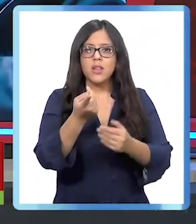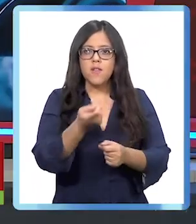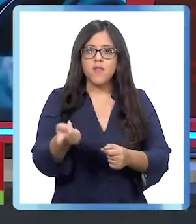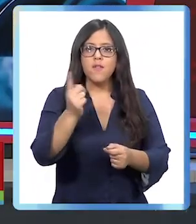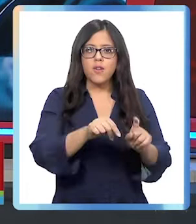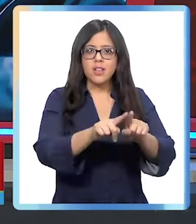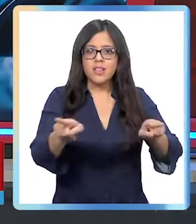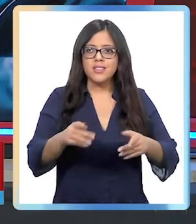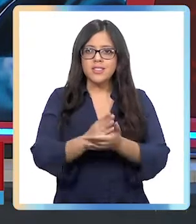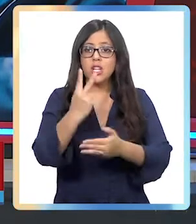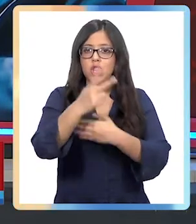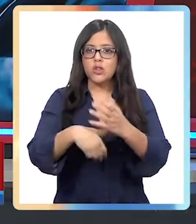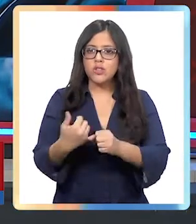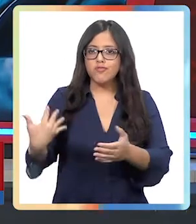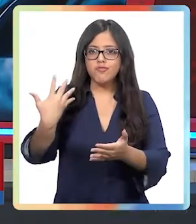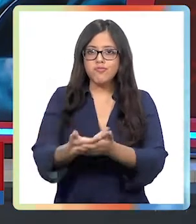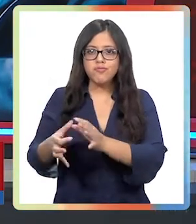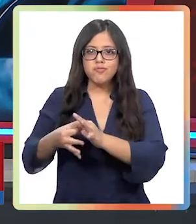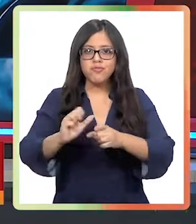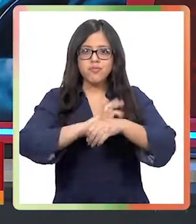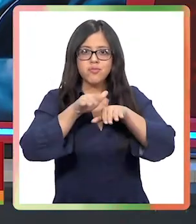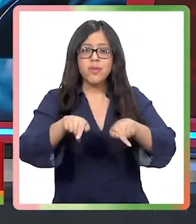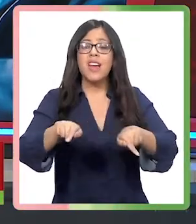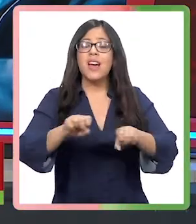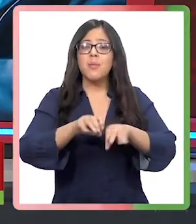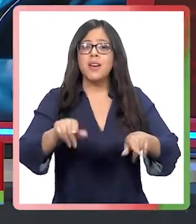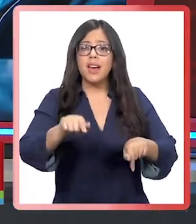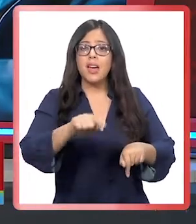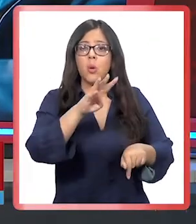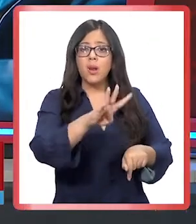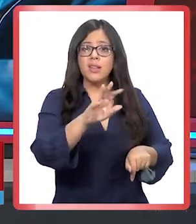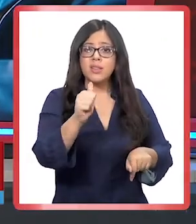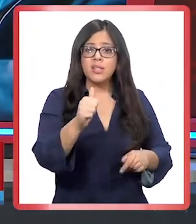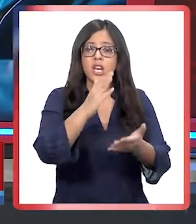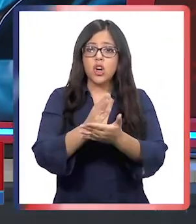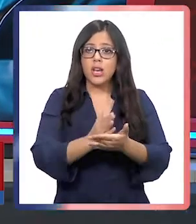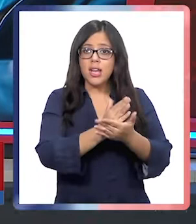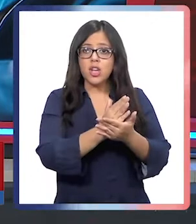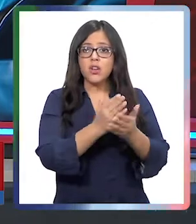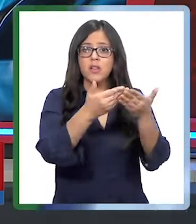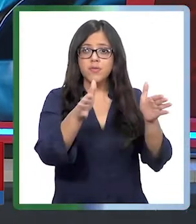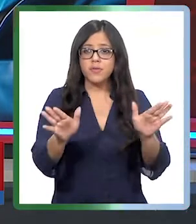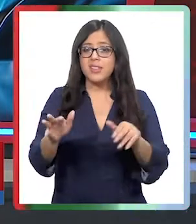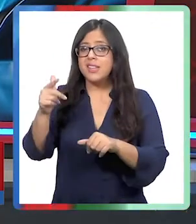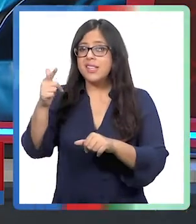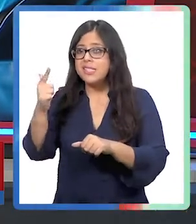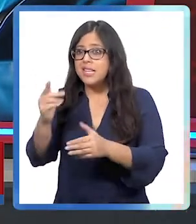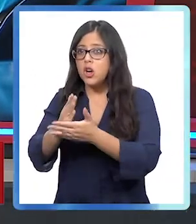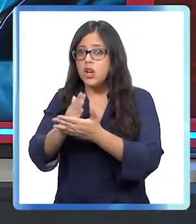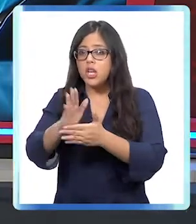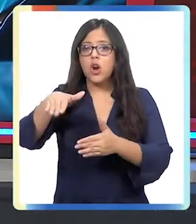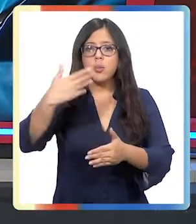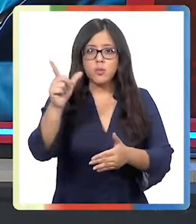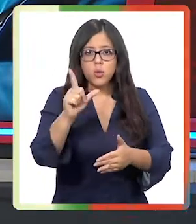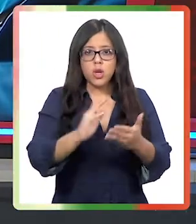de regreso en las salas después de dos años de pandemia en magallanes 46 colegios abrieron sus puertas mientras que otros 7 comenzarán con las clases el